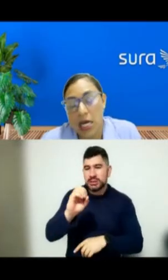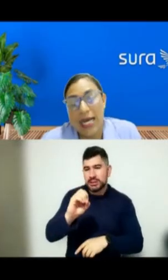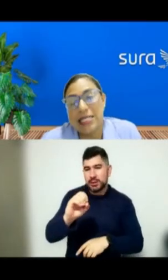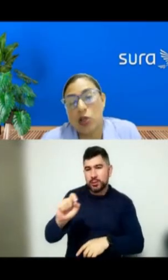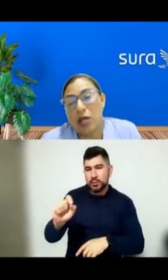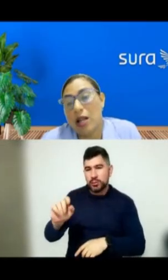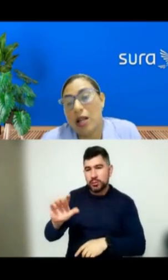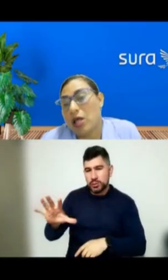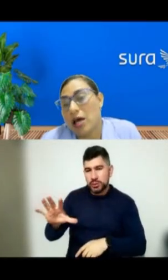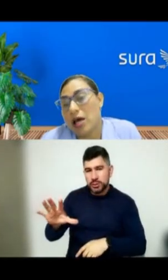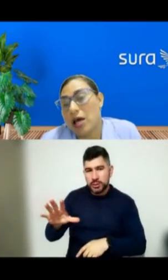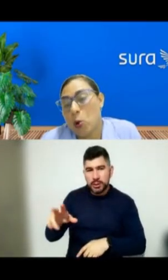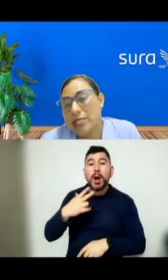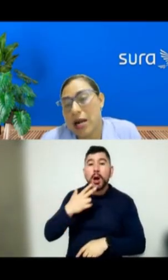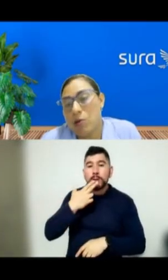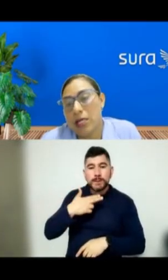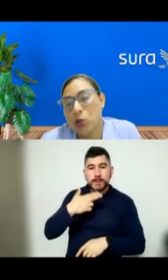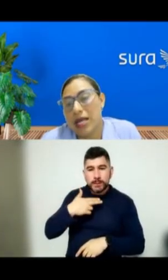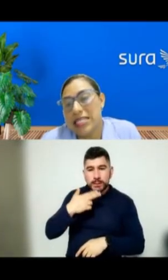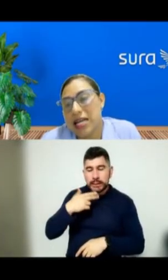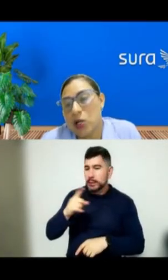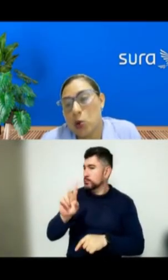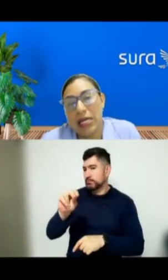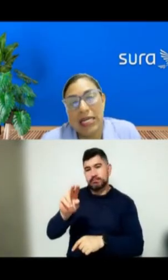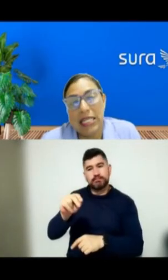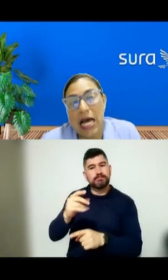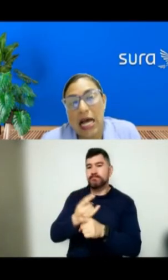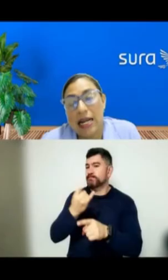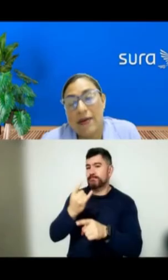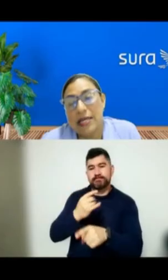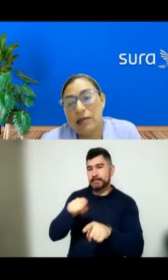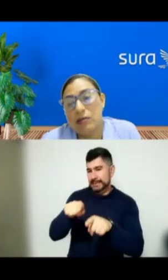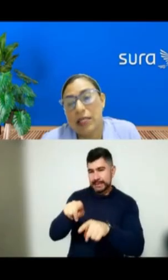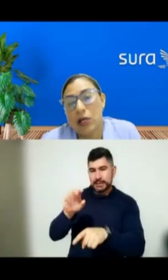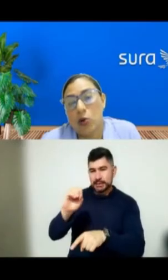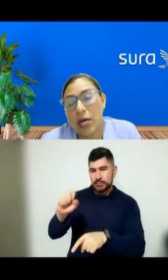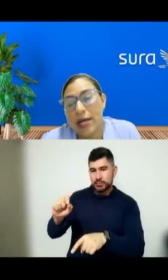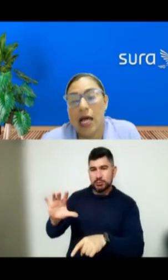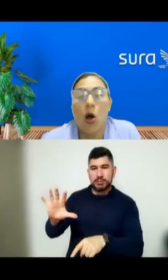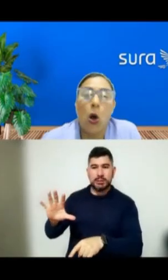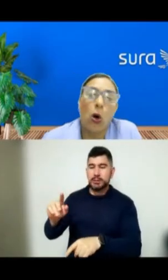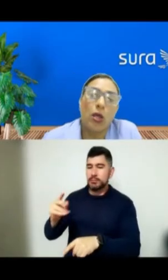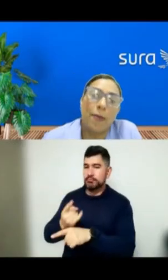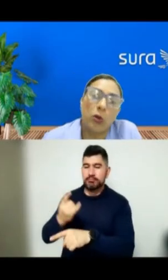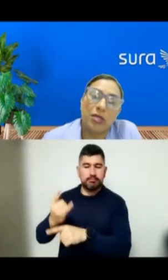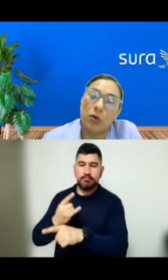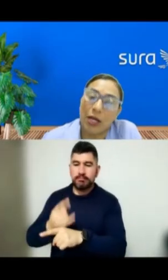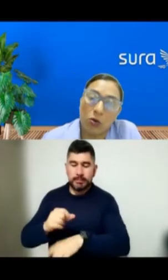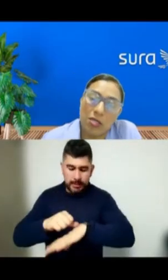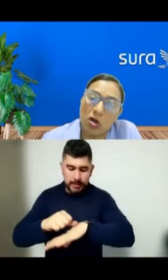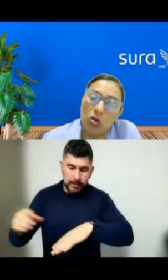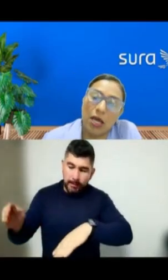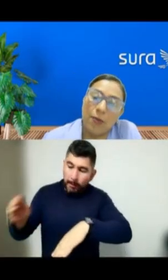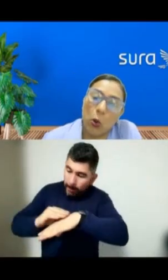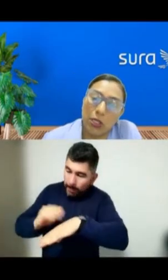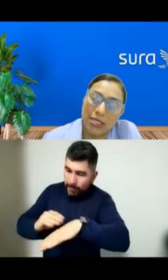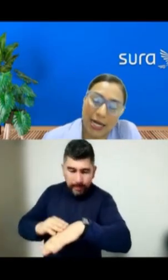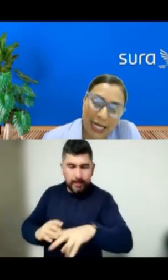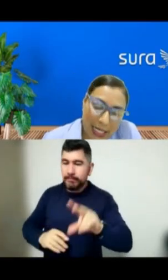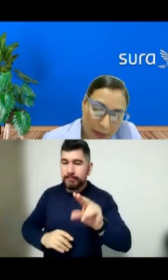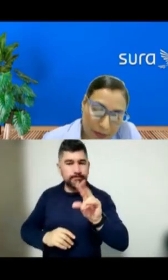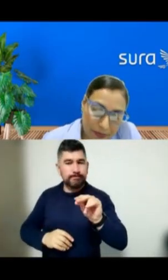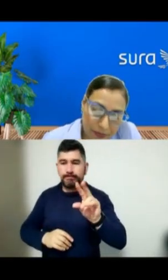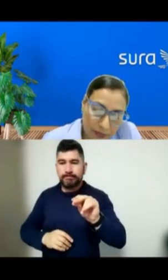es dulce, esa no debemos utilizar al momento de realizar ninguna herida, realizar un manejo de una herida, o de pronto hacer una curación, no